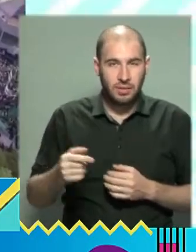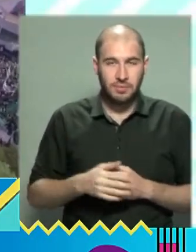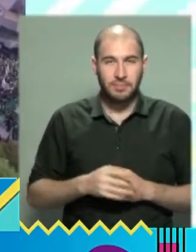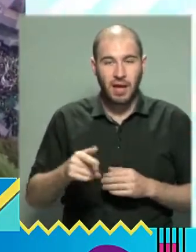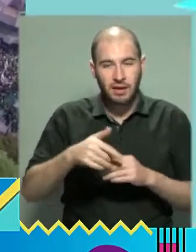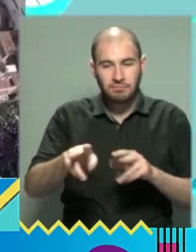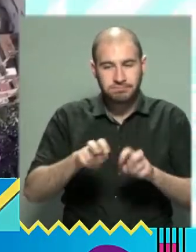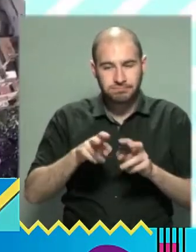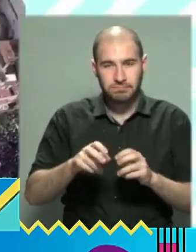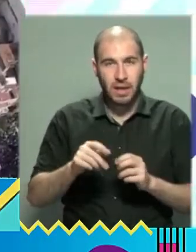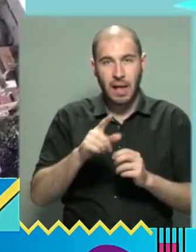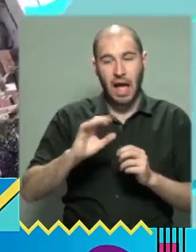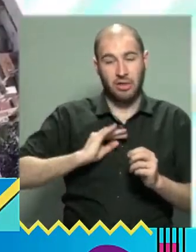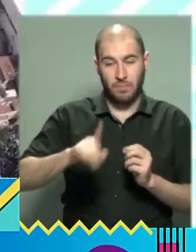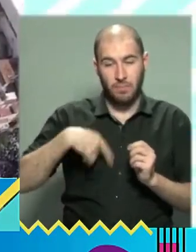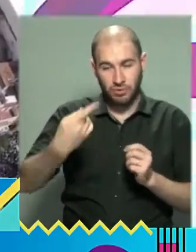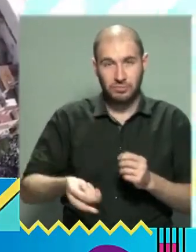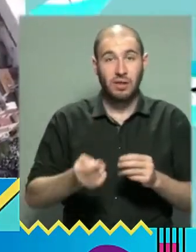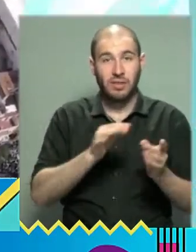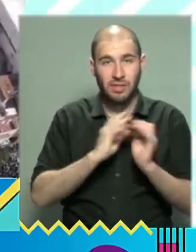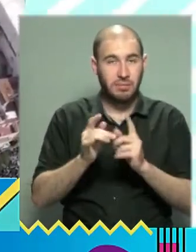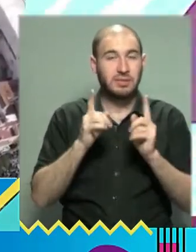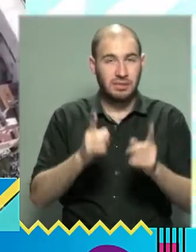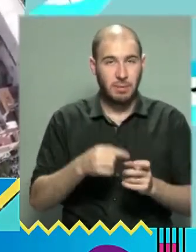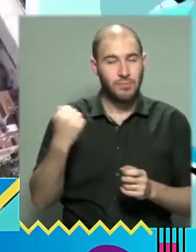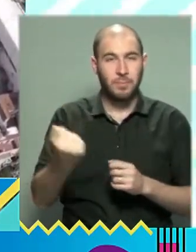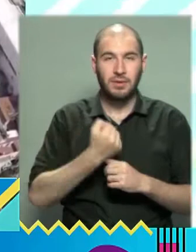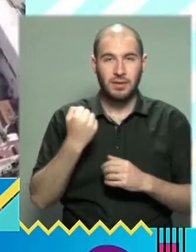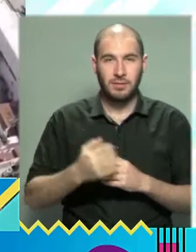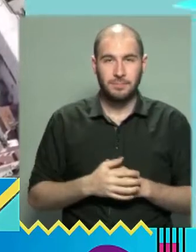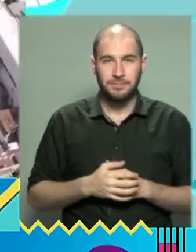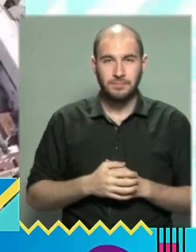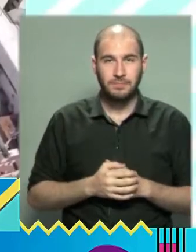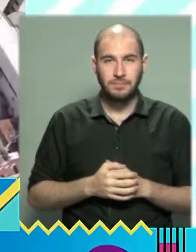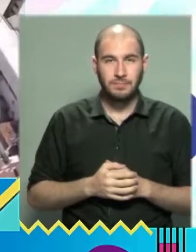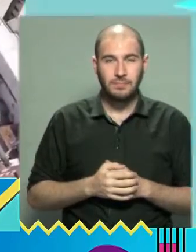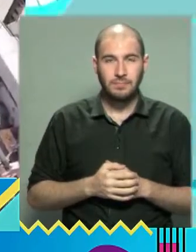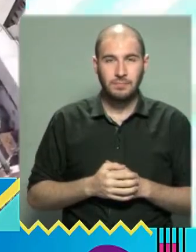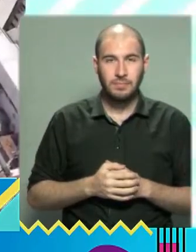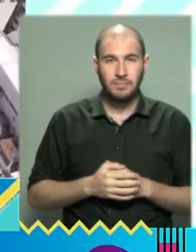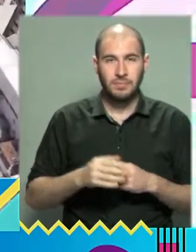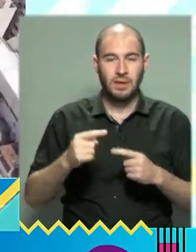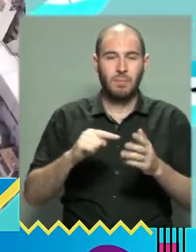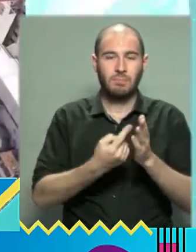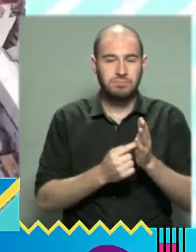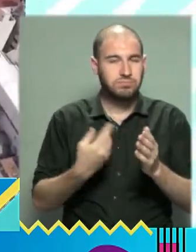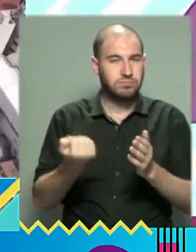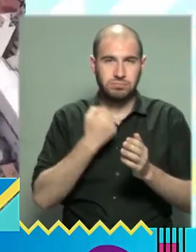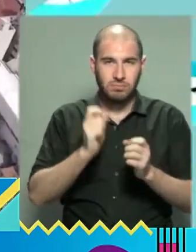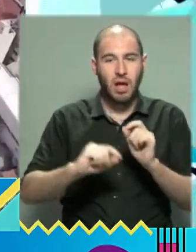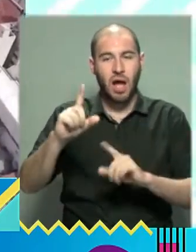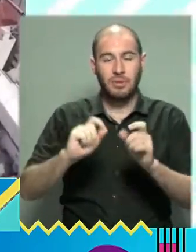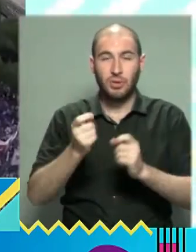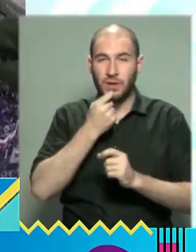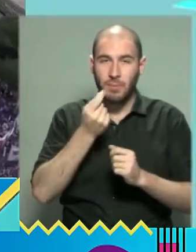a percibir a partir del próximo año. Y esas negociaciones también tienen mucho que ver, digamos, con un montón de índices que pueden ir subiendo, como